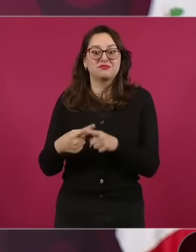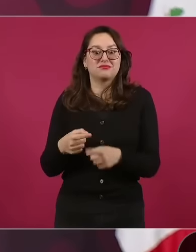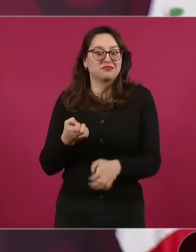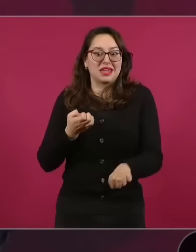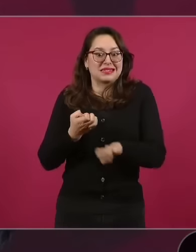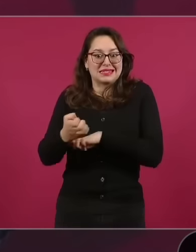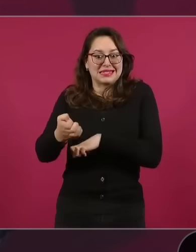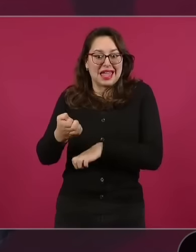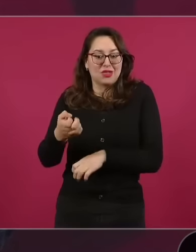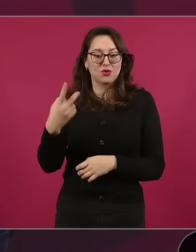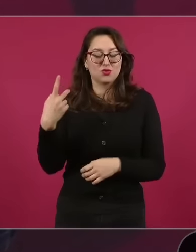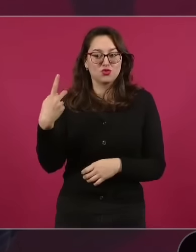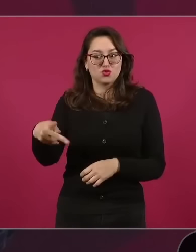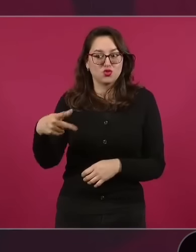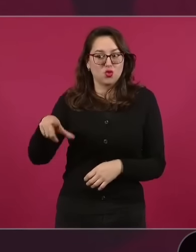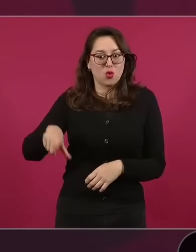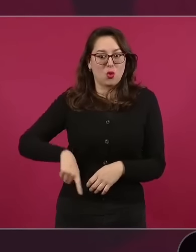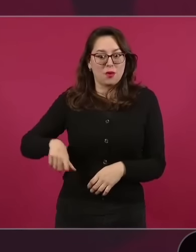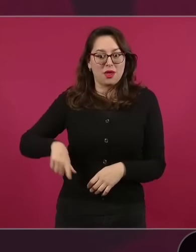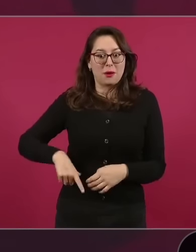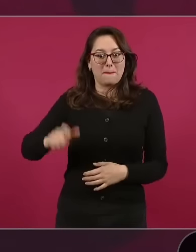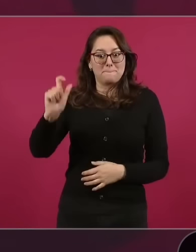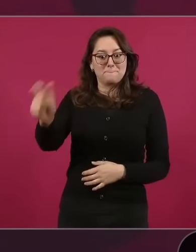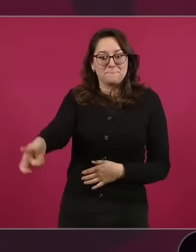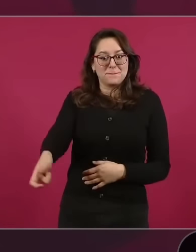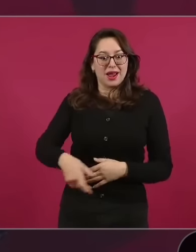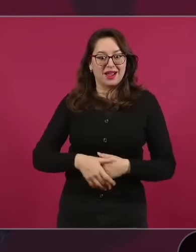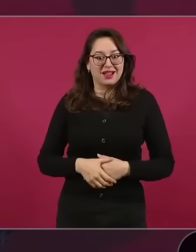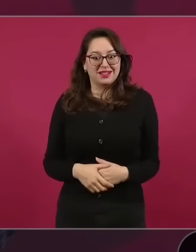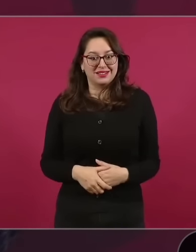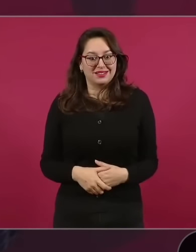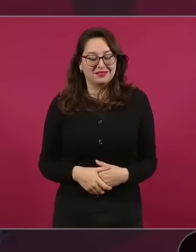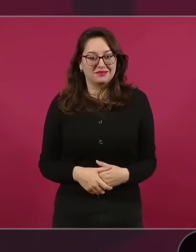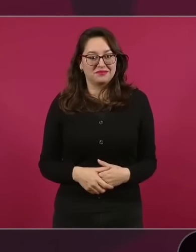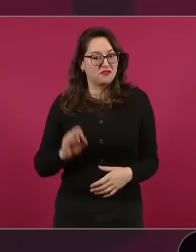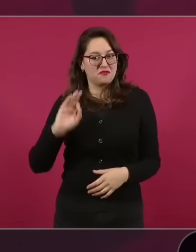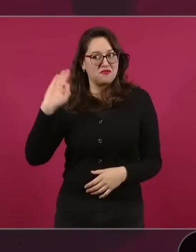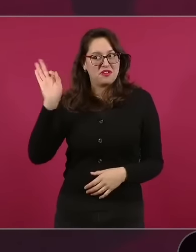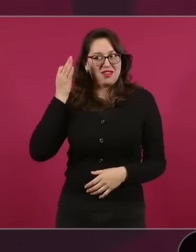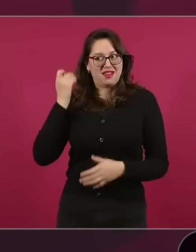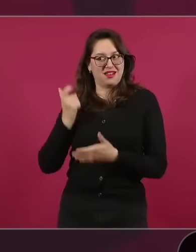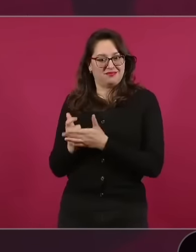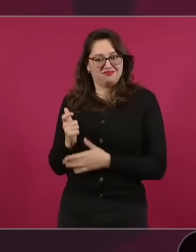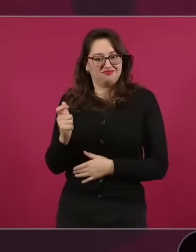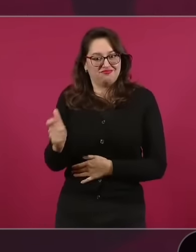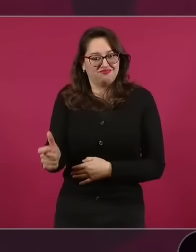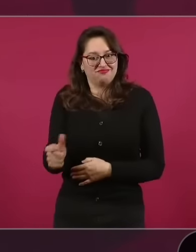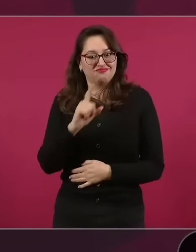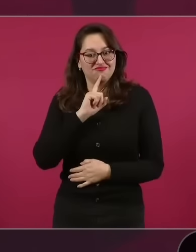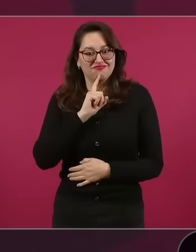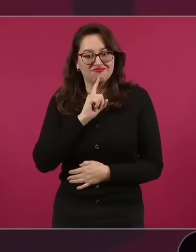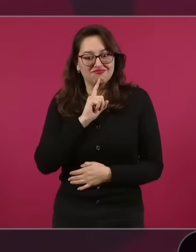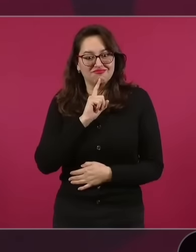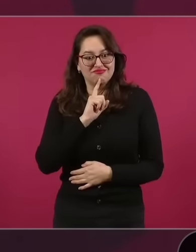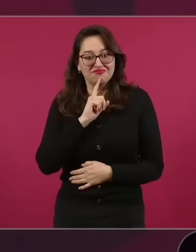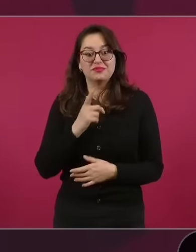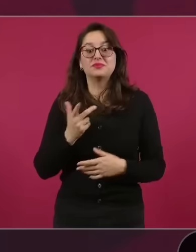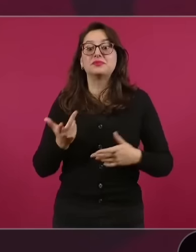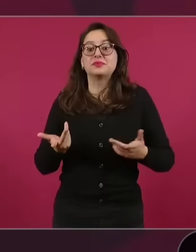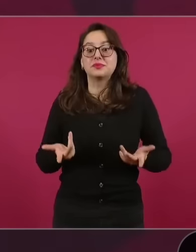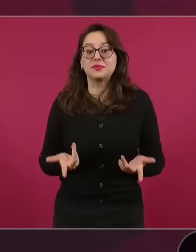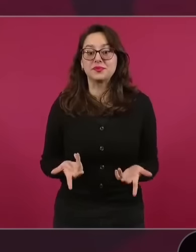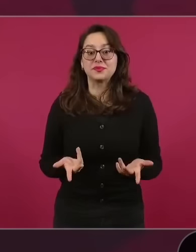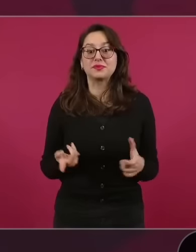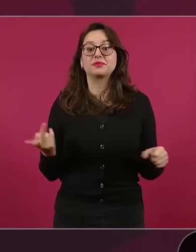si establecemos en la Constitución de que los maestros de tiempo